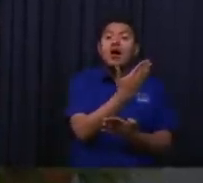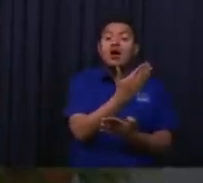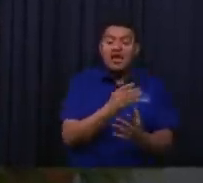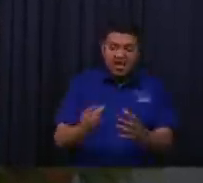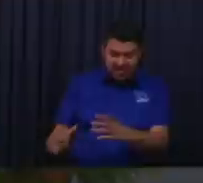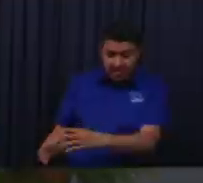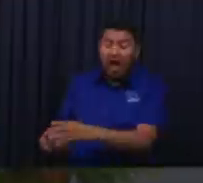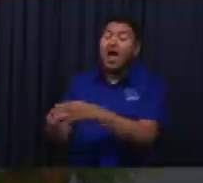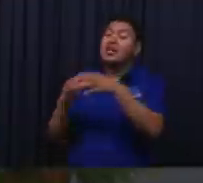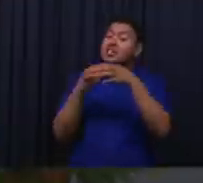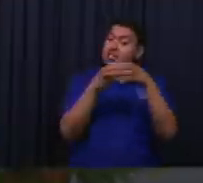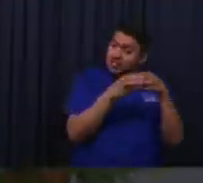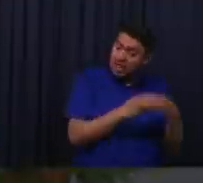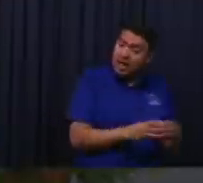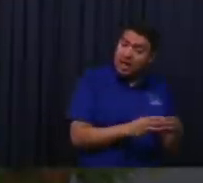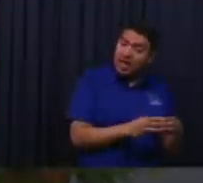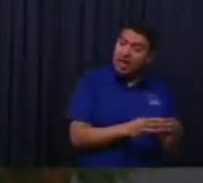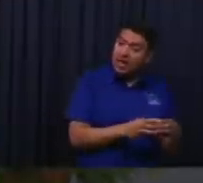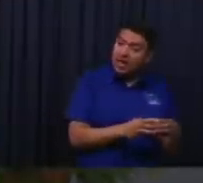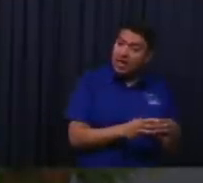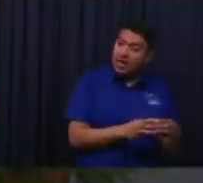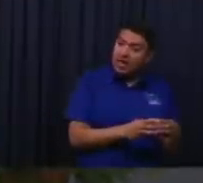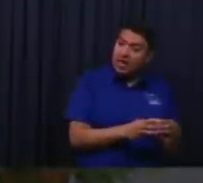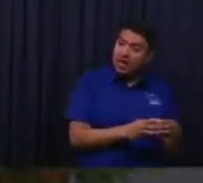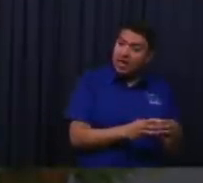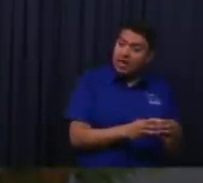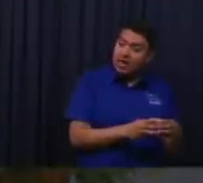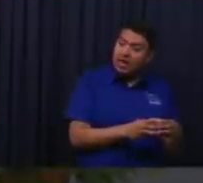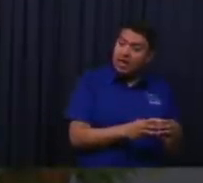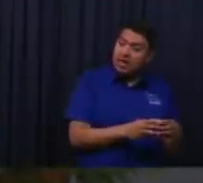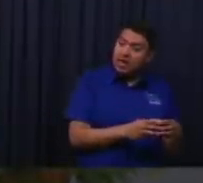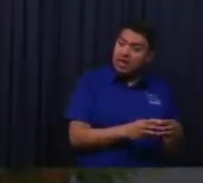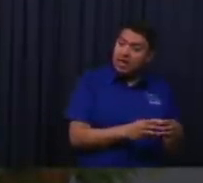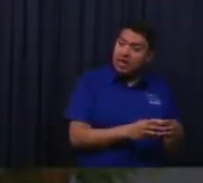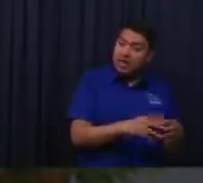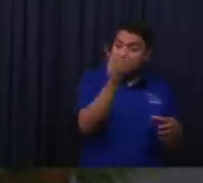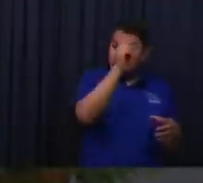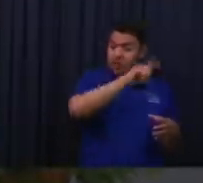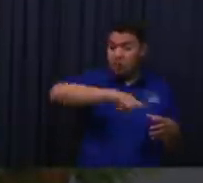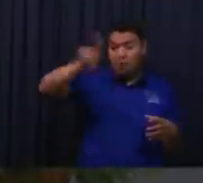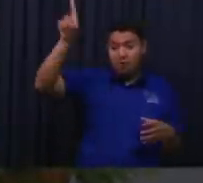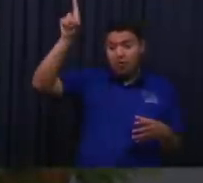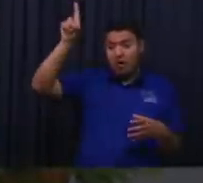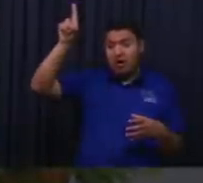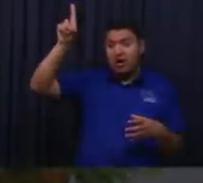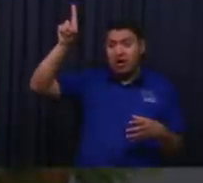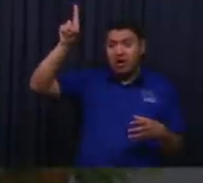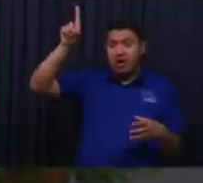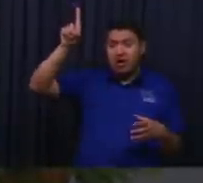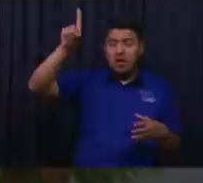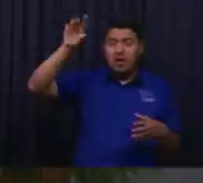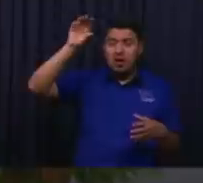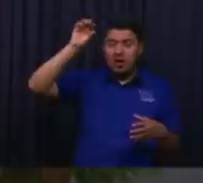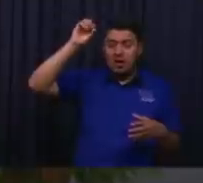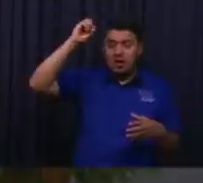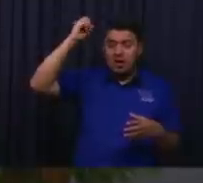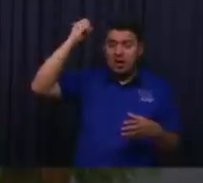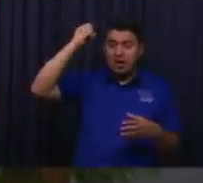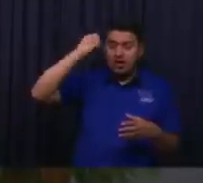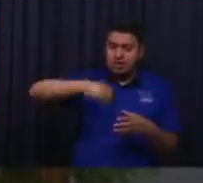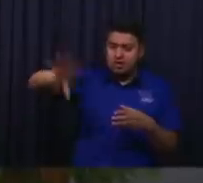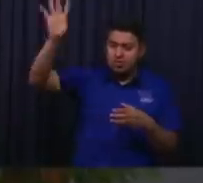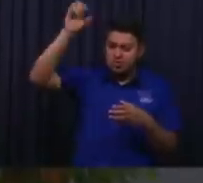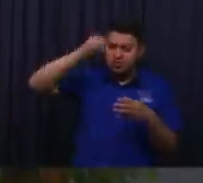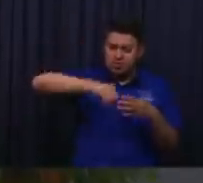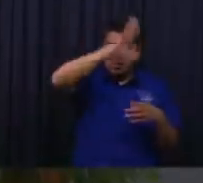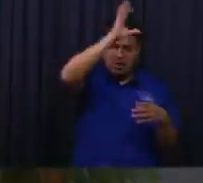sangre y se fue a rociar el lugar santísimo. Todo con esa sangre. No podía